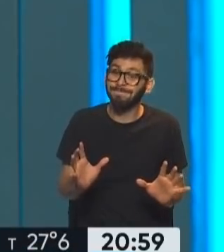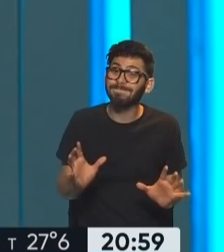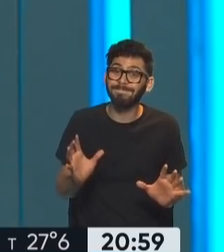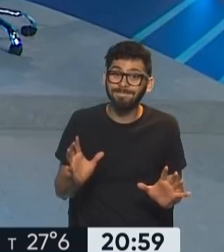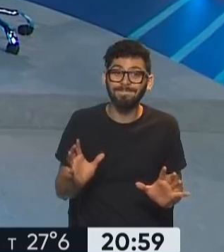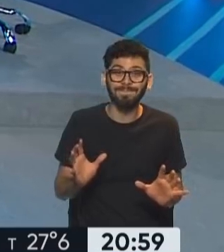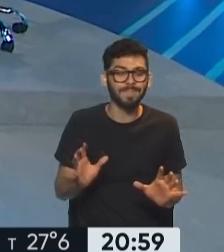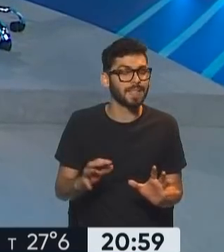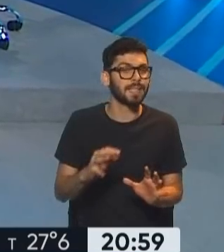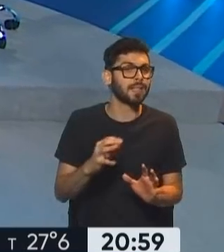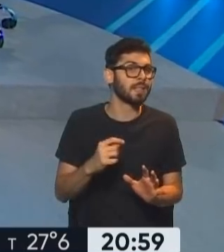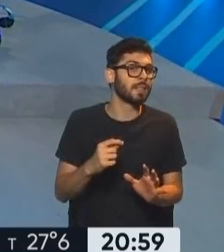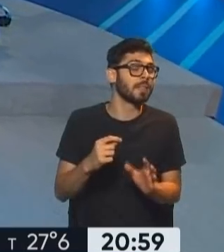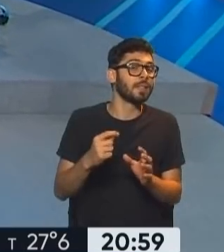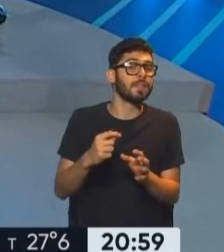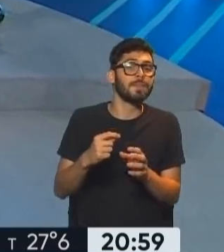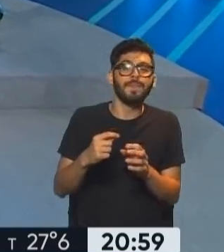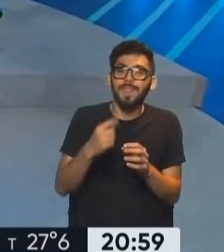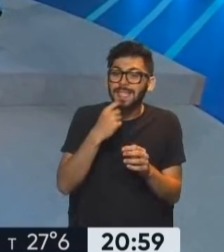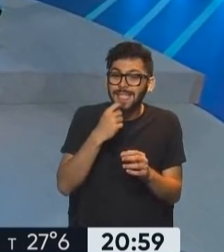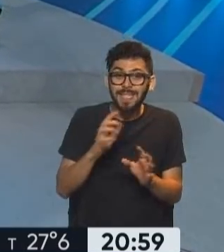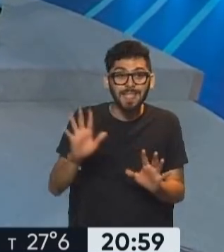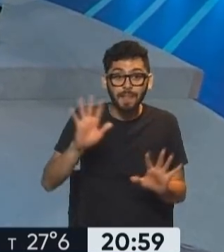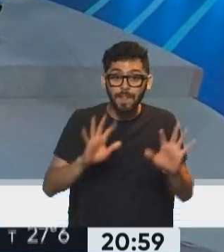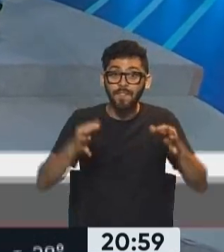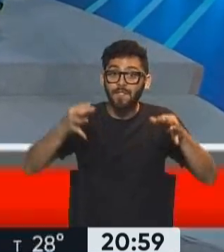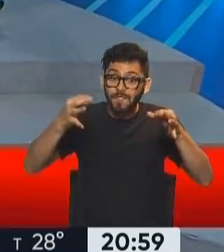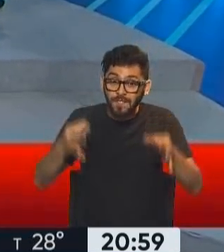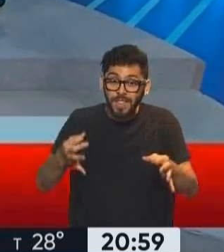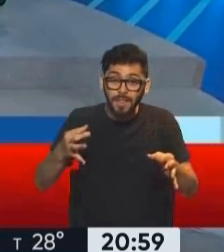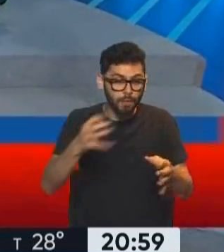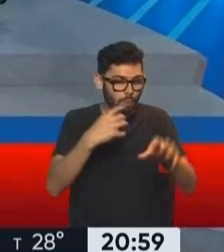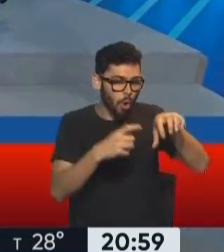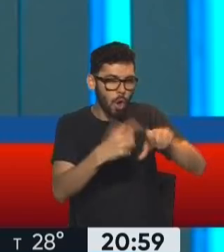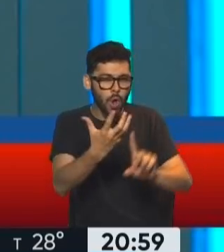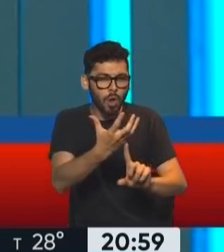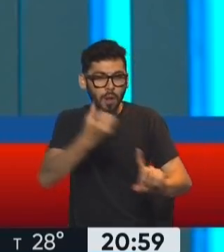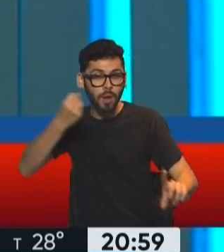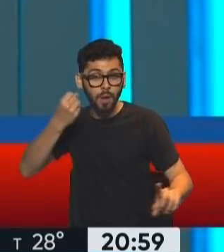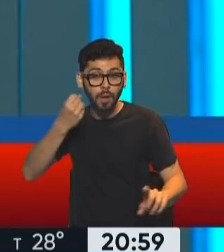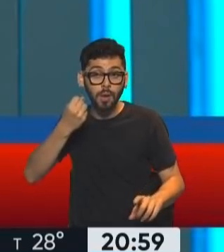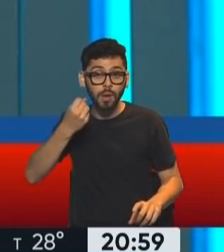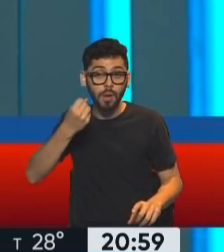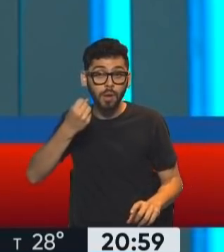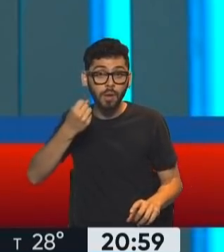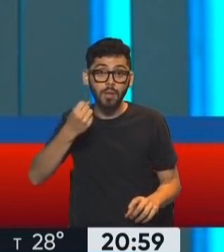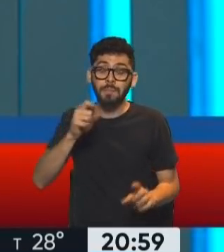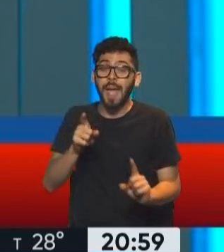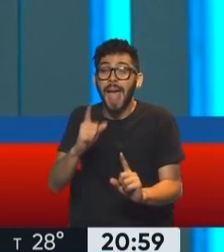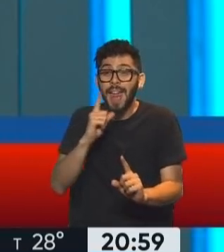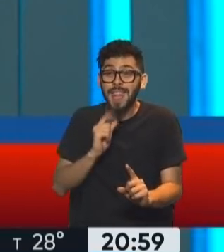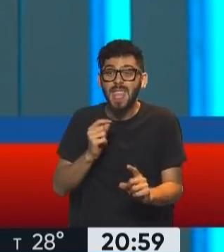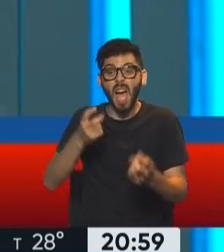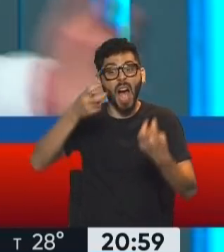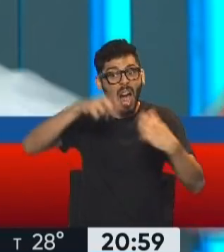un destino totalmente diferente si se hubiera hecho bien. Vos fijate que Alberto ese día que se